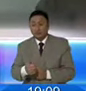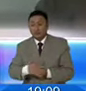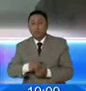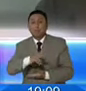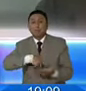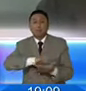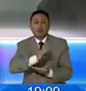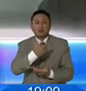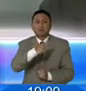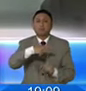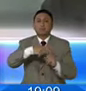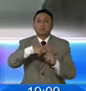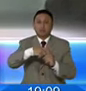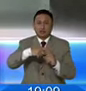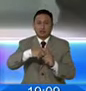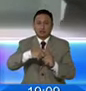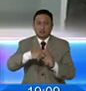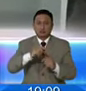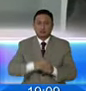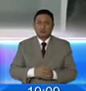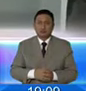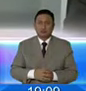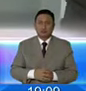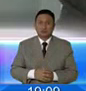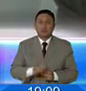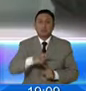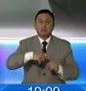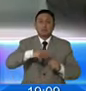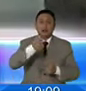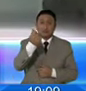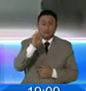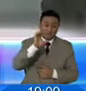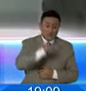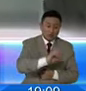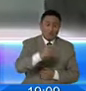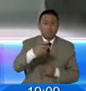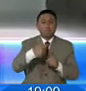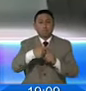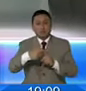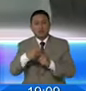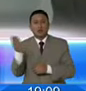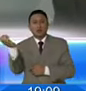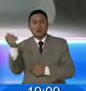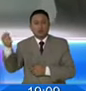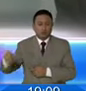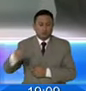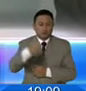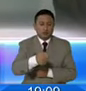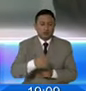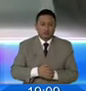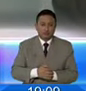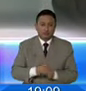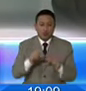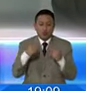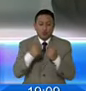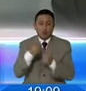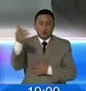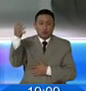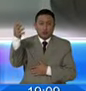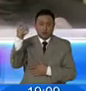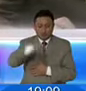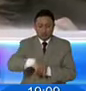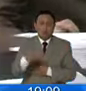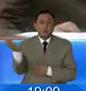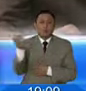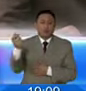mitad en dinero, mitad en bonos. Un grupo posterior, especialmente de maestros, solo recibieron